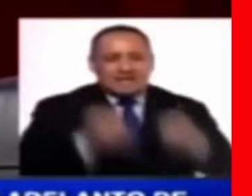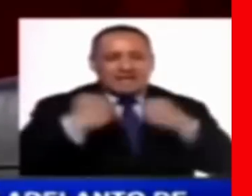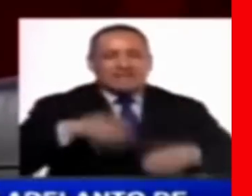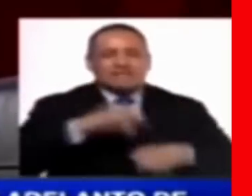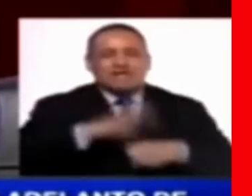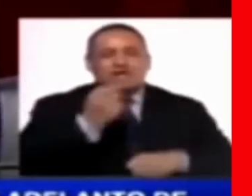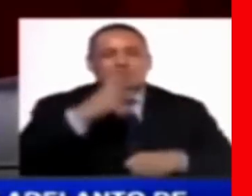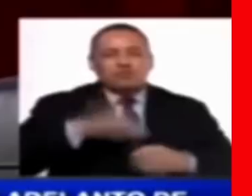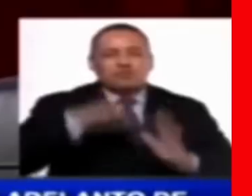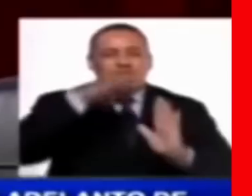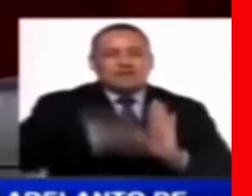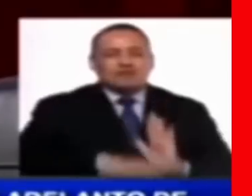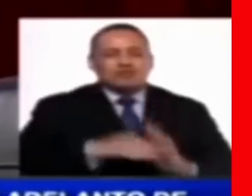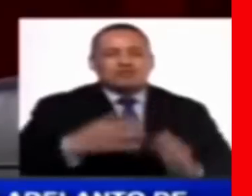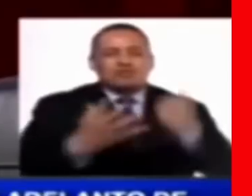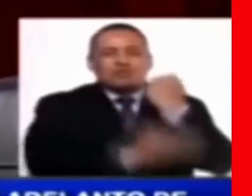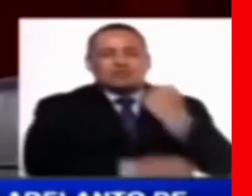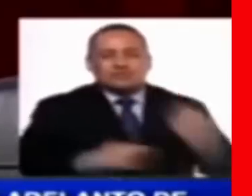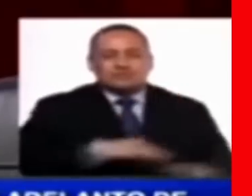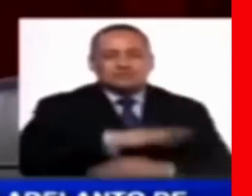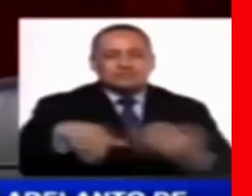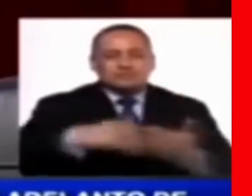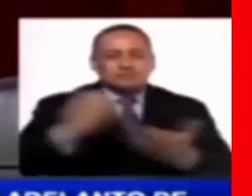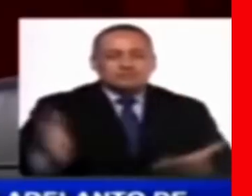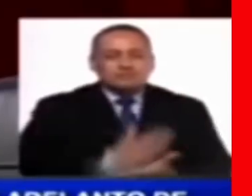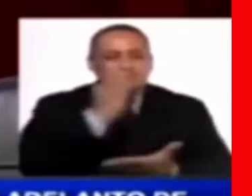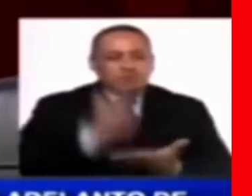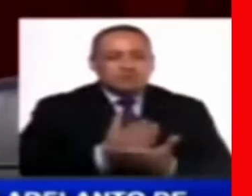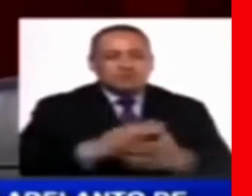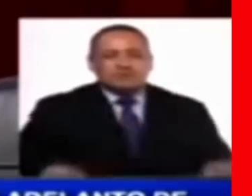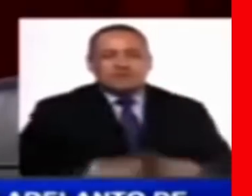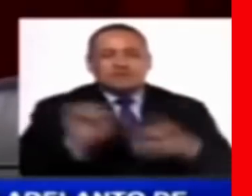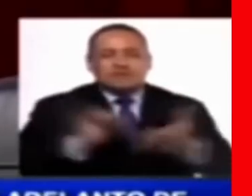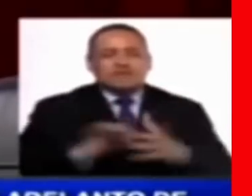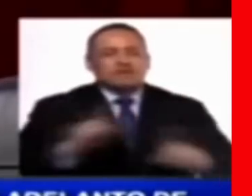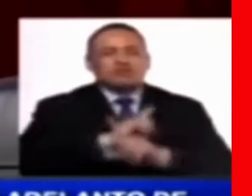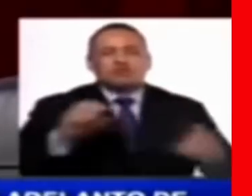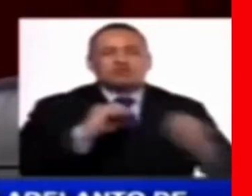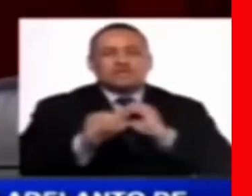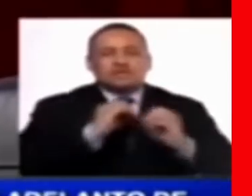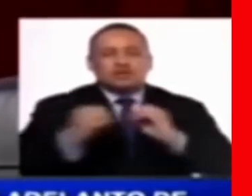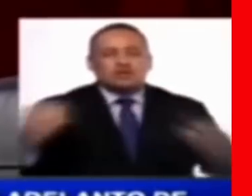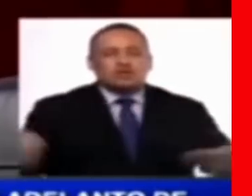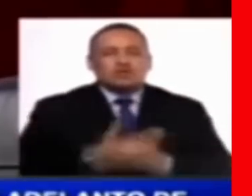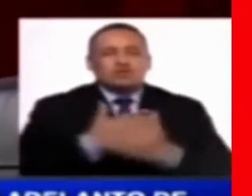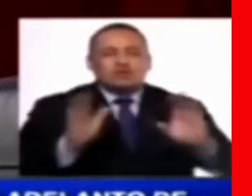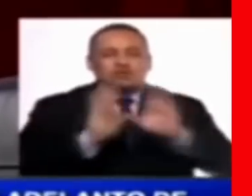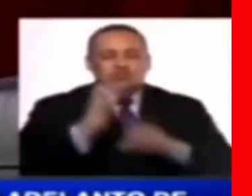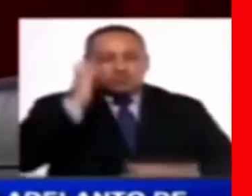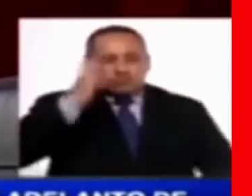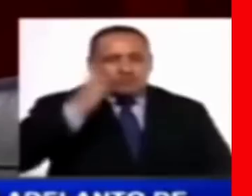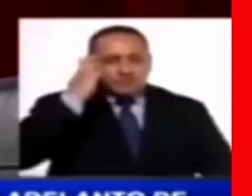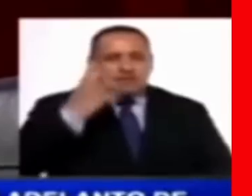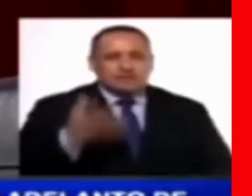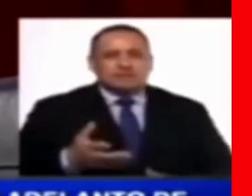de la pobreza. Todos estos problemas no se arreglan con una nueva constitución.